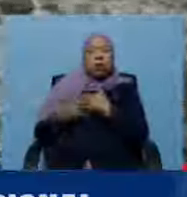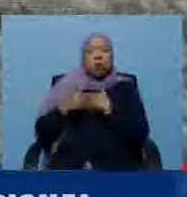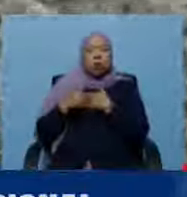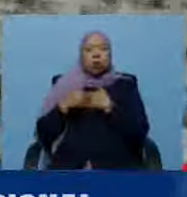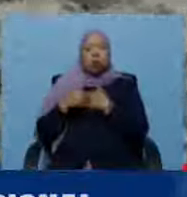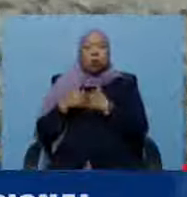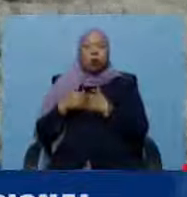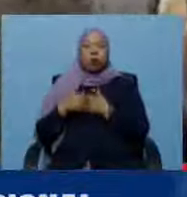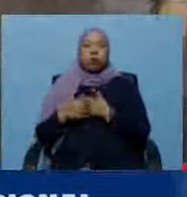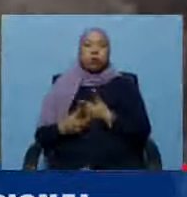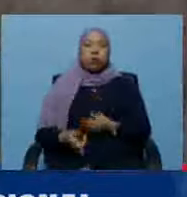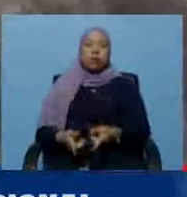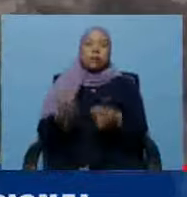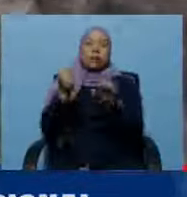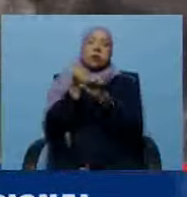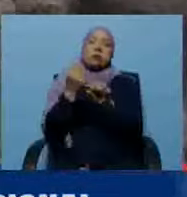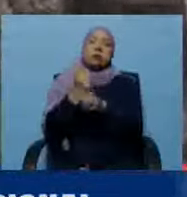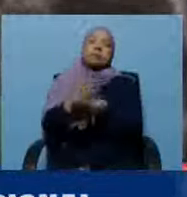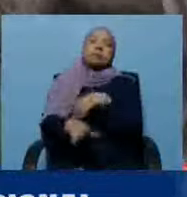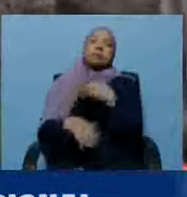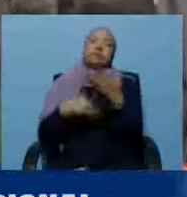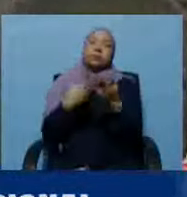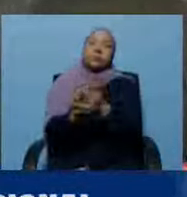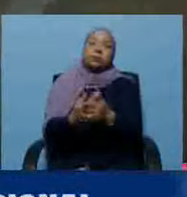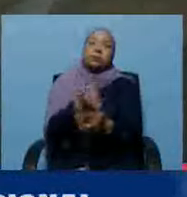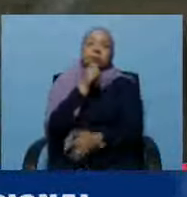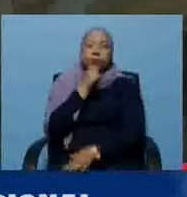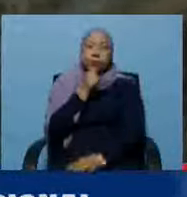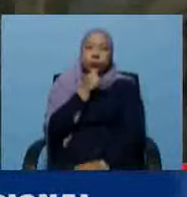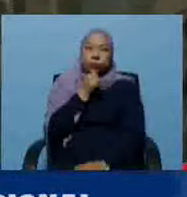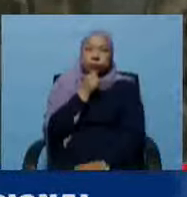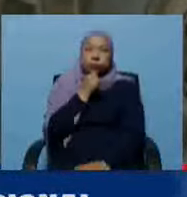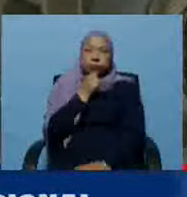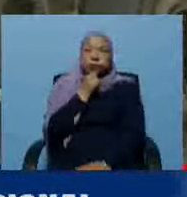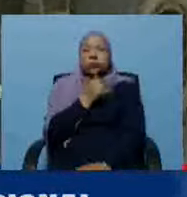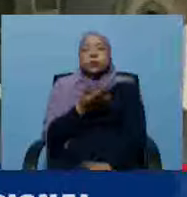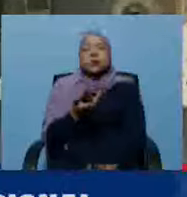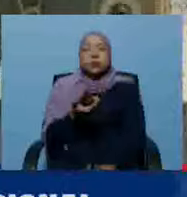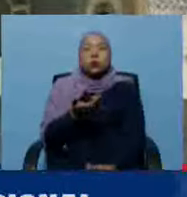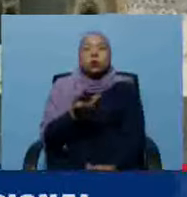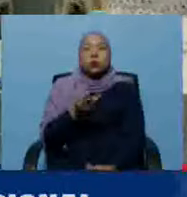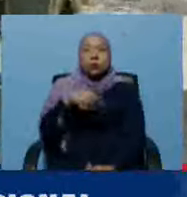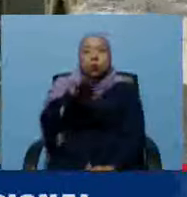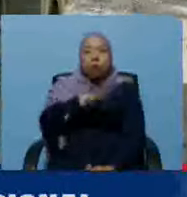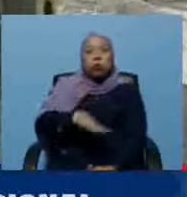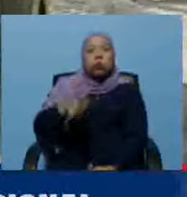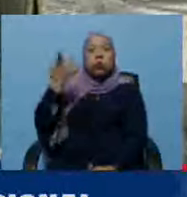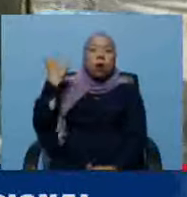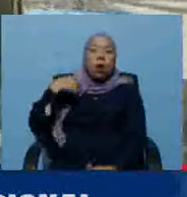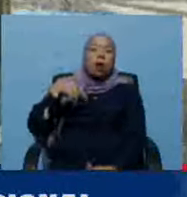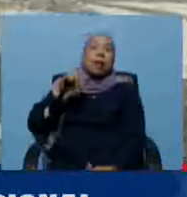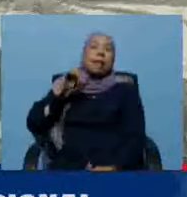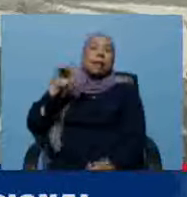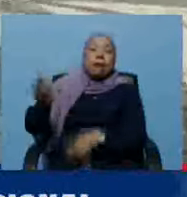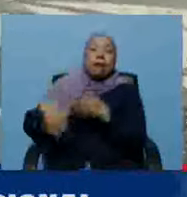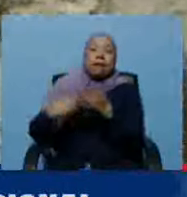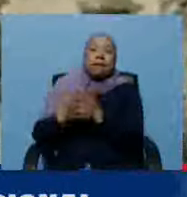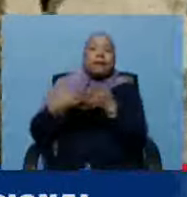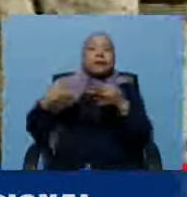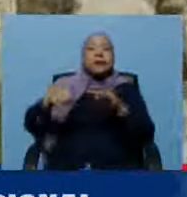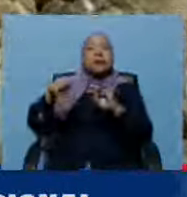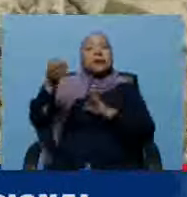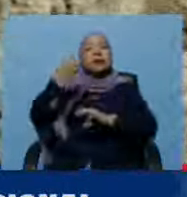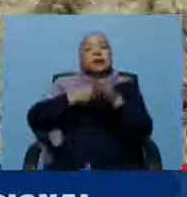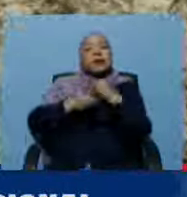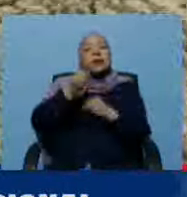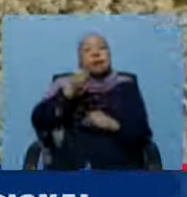a permitir llevar la dolomita desde el calcio, desde la calcita, donde